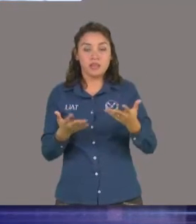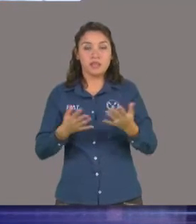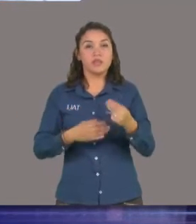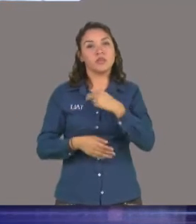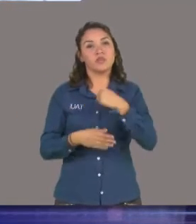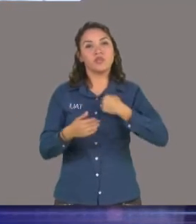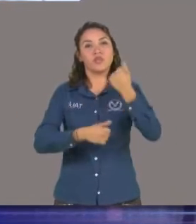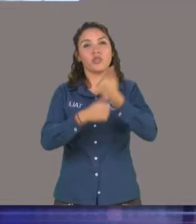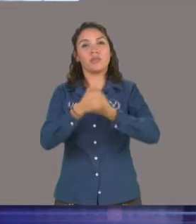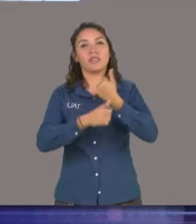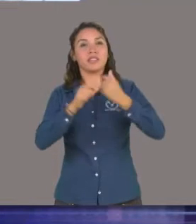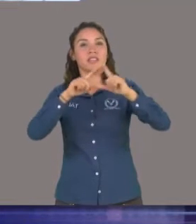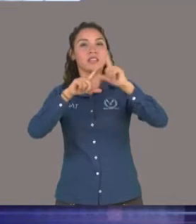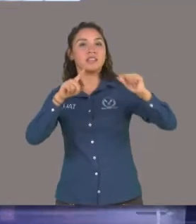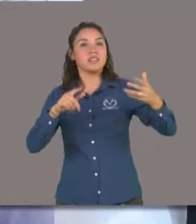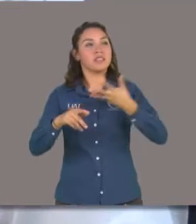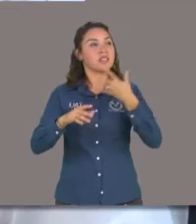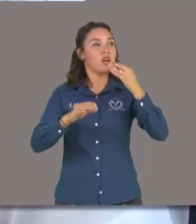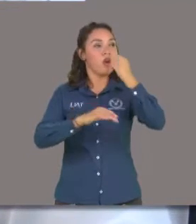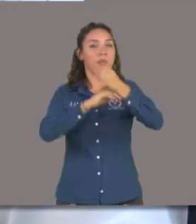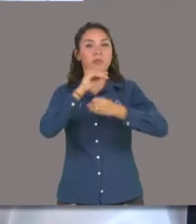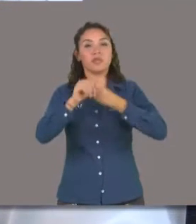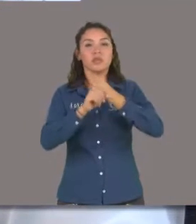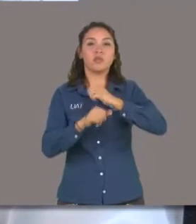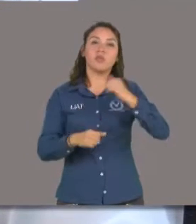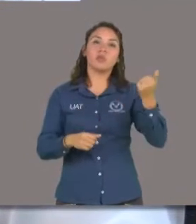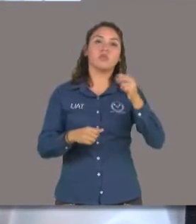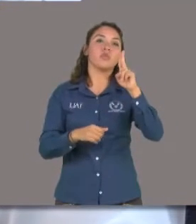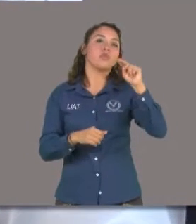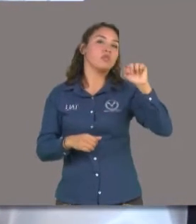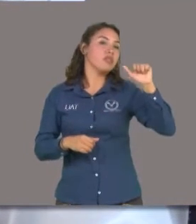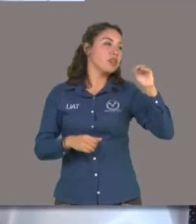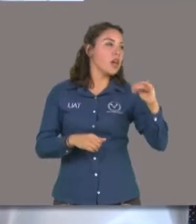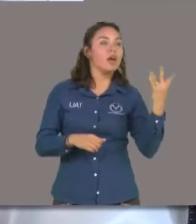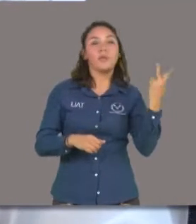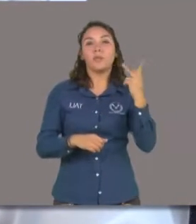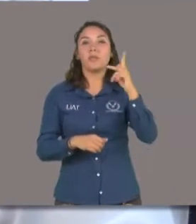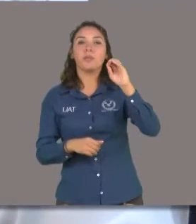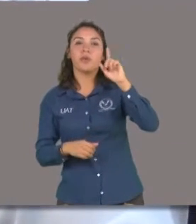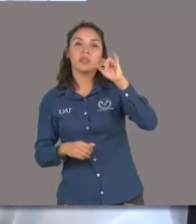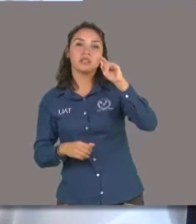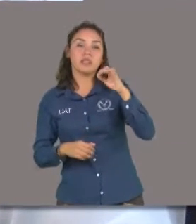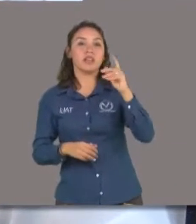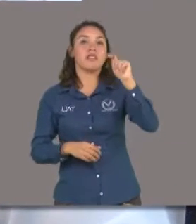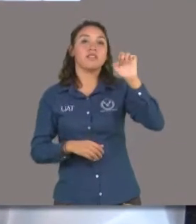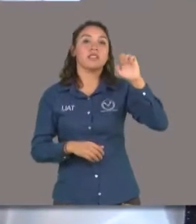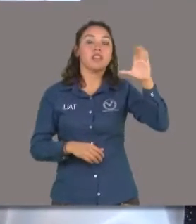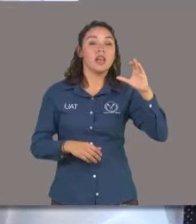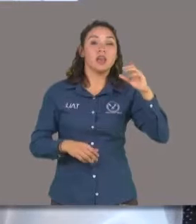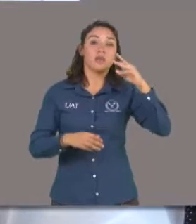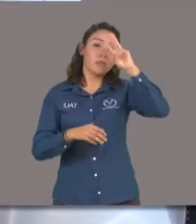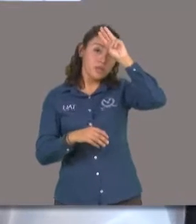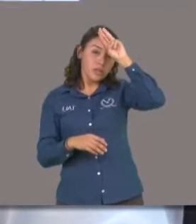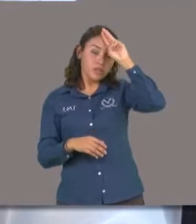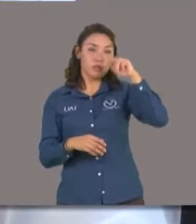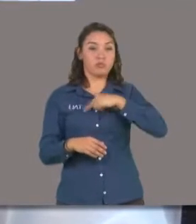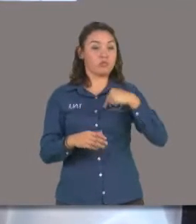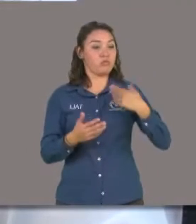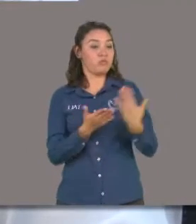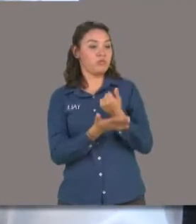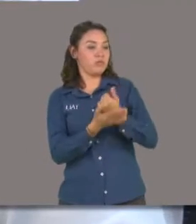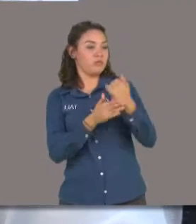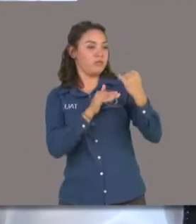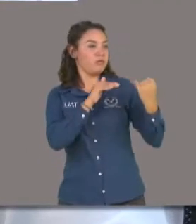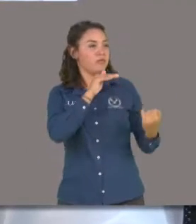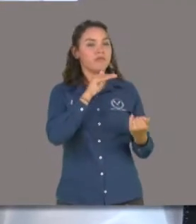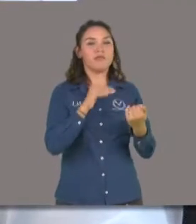concurso, por ejemplo, en Nacional tuvimos la oportunidad de competir con universidades como el UNAM, el Politécnico, el TEC de Monterrey. Y aún así les pudimos ganar, demostrando